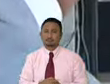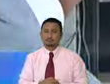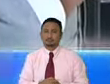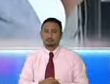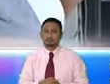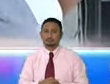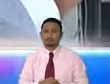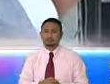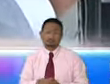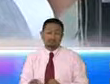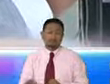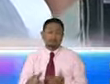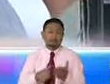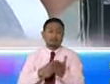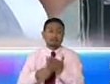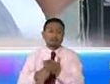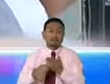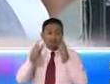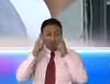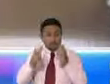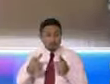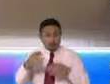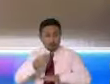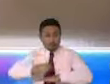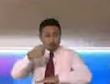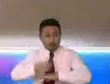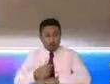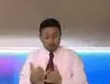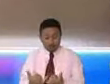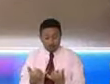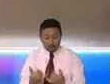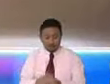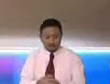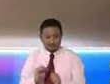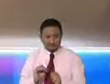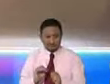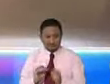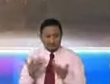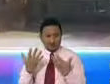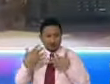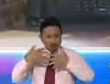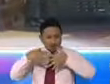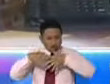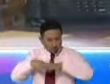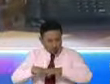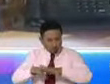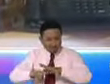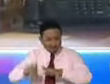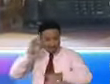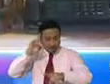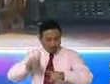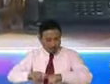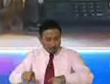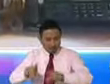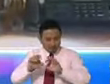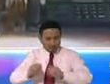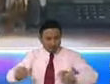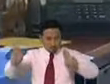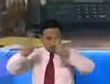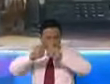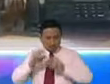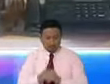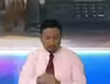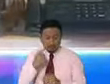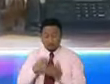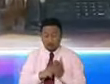A juzgar de la ministra fiscal del Guayas, se articula con un precepto internacional. La ONU inclusive han sido declarados como delitos